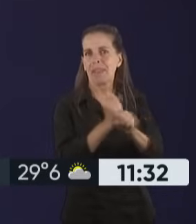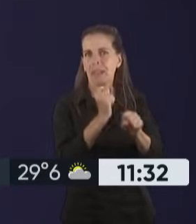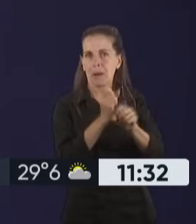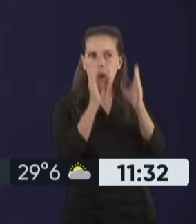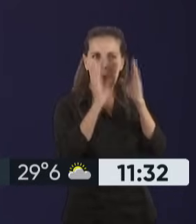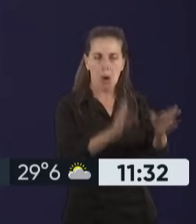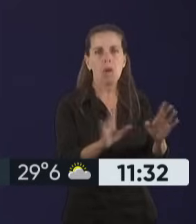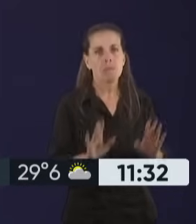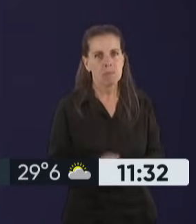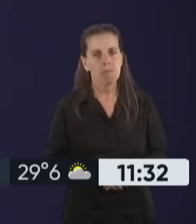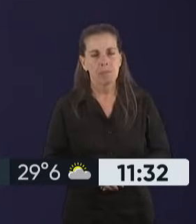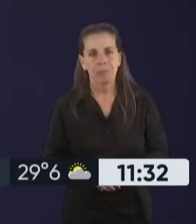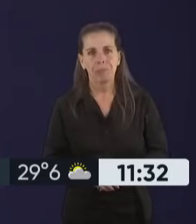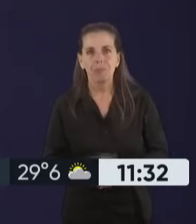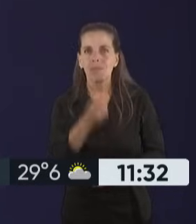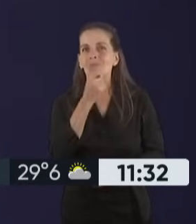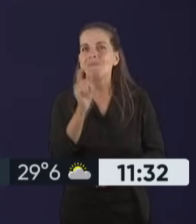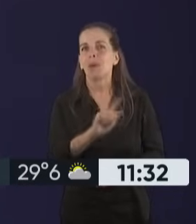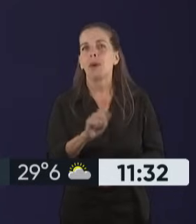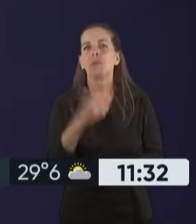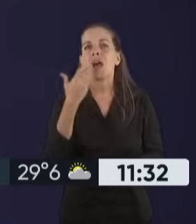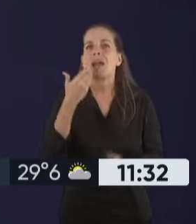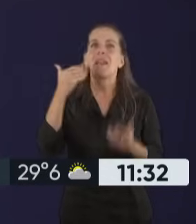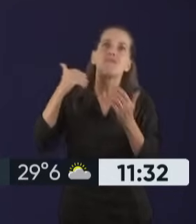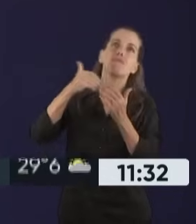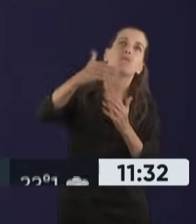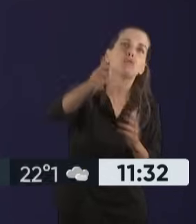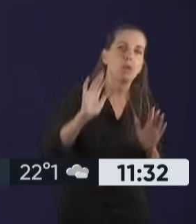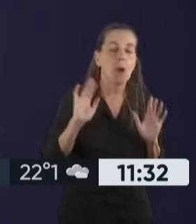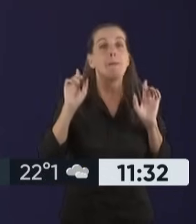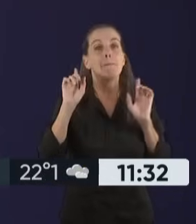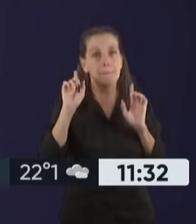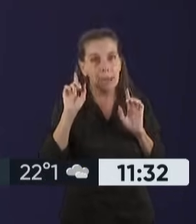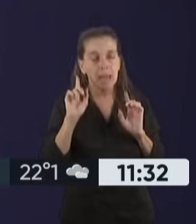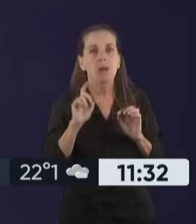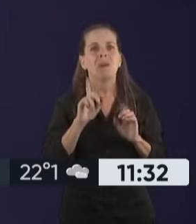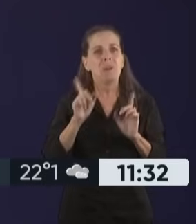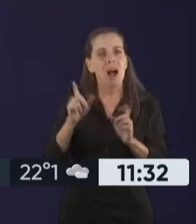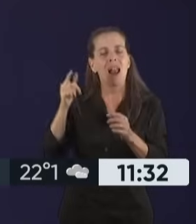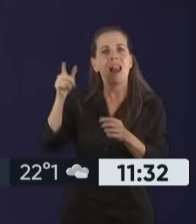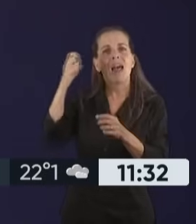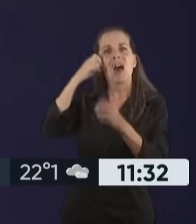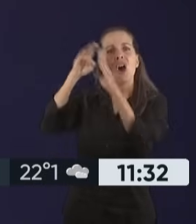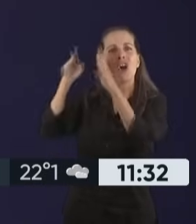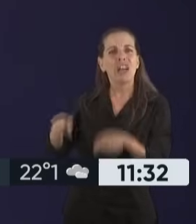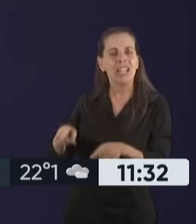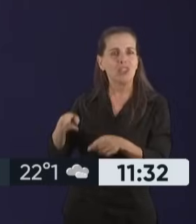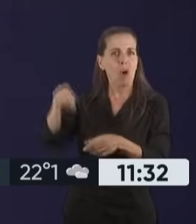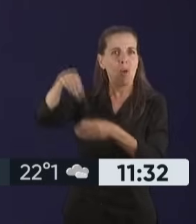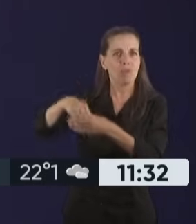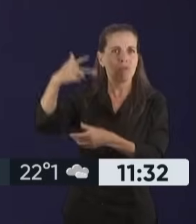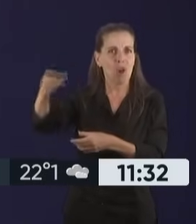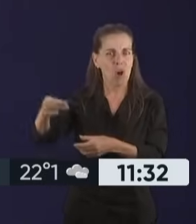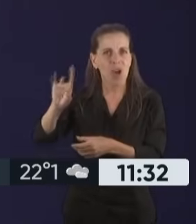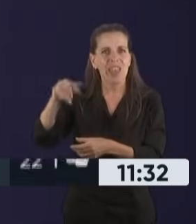no me gusta hacer demasiada futurología, lo saben, pero incluso ante el rechazo del DNU, nuestro plan no se corre ni